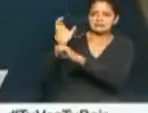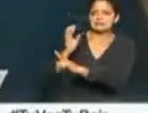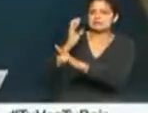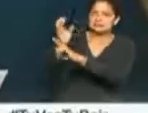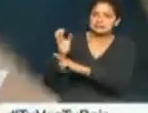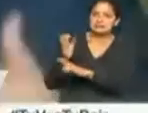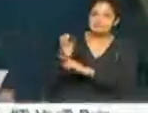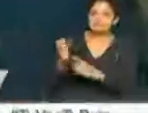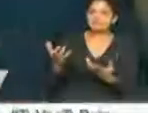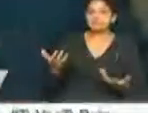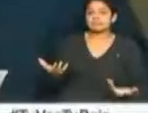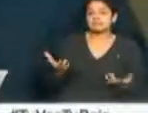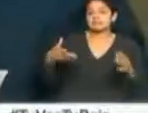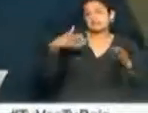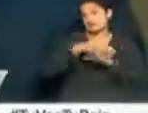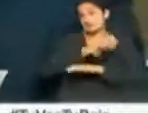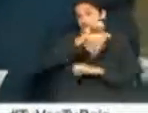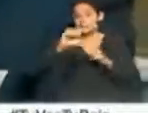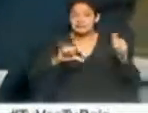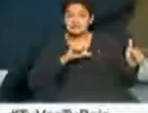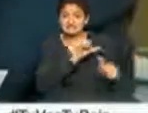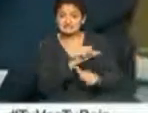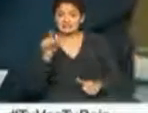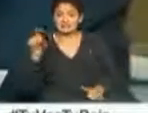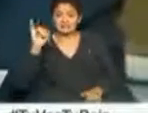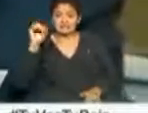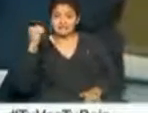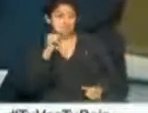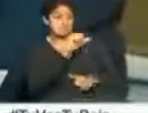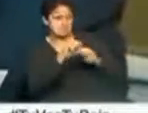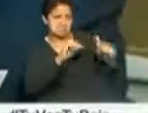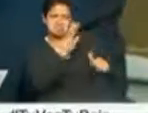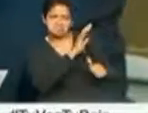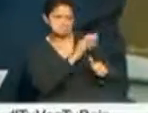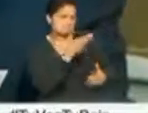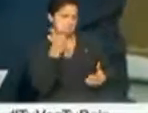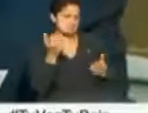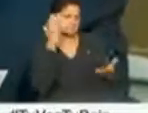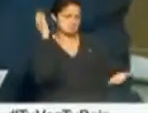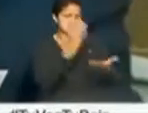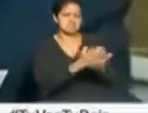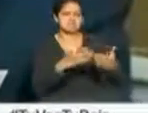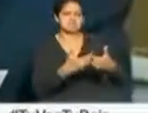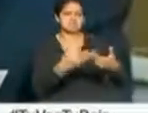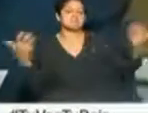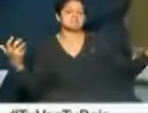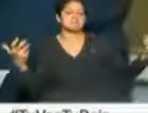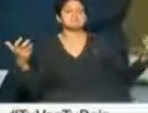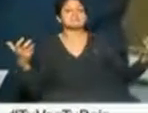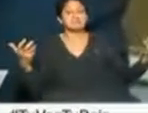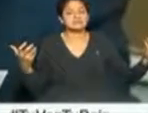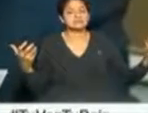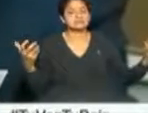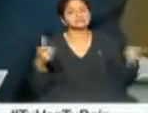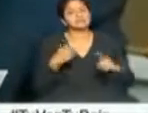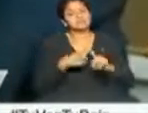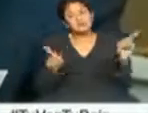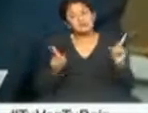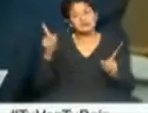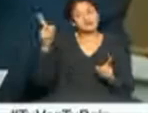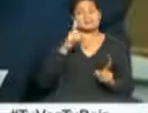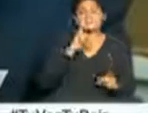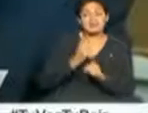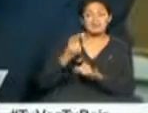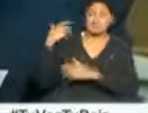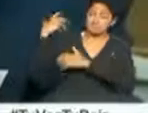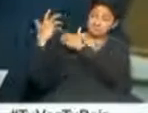Con esta absurda resolución, la UNESCO ha perdido la poca legitimidad que le quedaba. Pero creo que la verdad histórica es mucho más